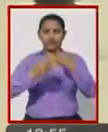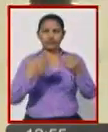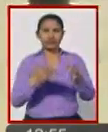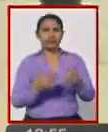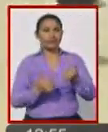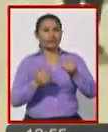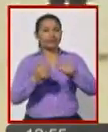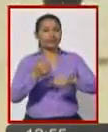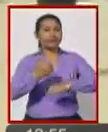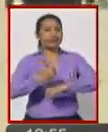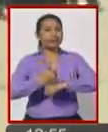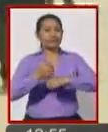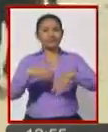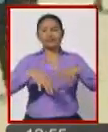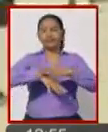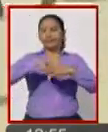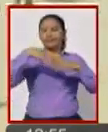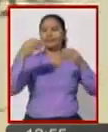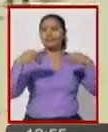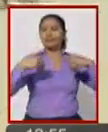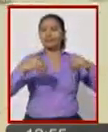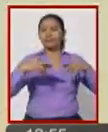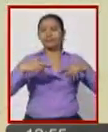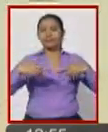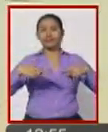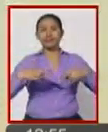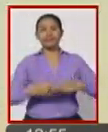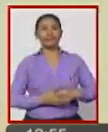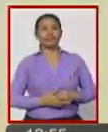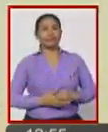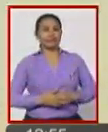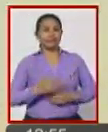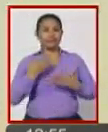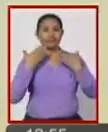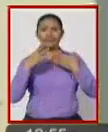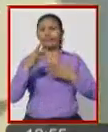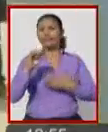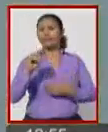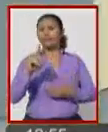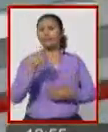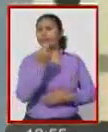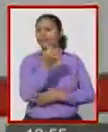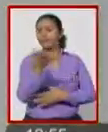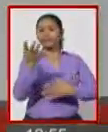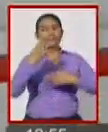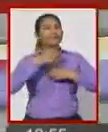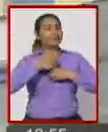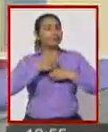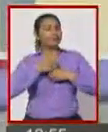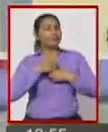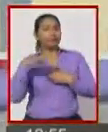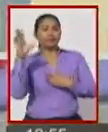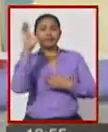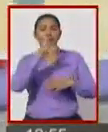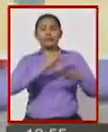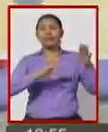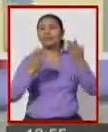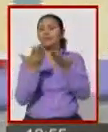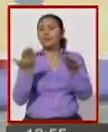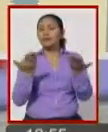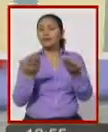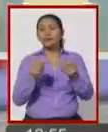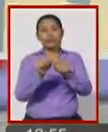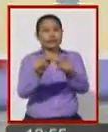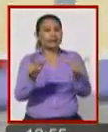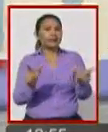encuentran apostados a las afueras del mercado minorista La Ramada. Gracias, Rolly. Lo cierto es que son varios comerciantes que aún están buscando sus espacios,